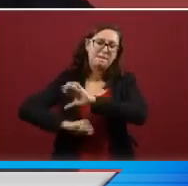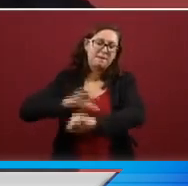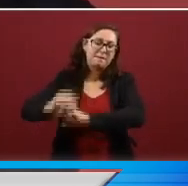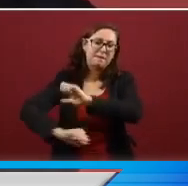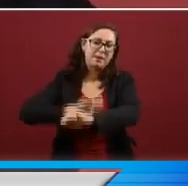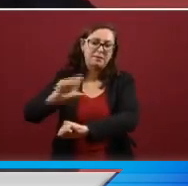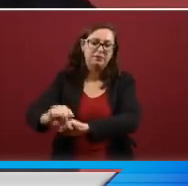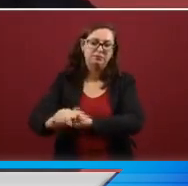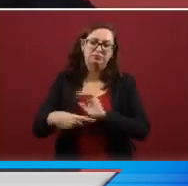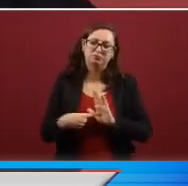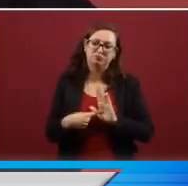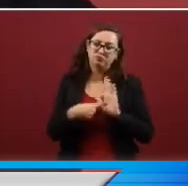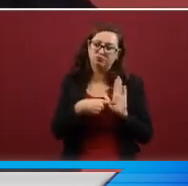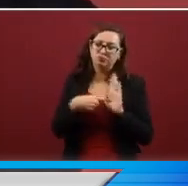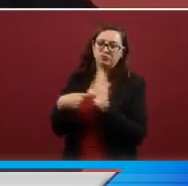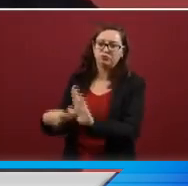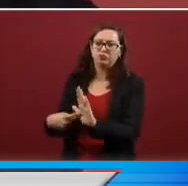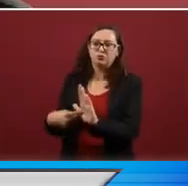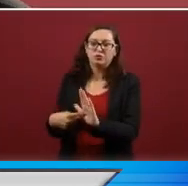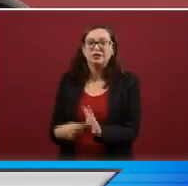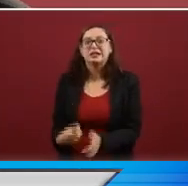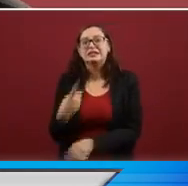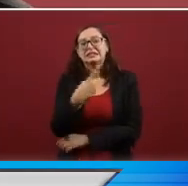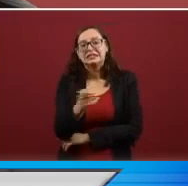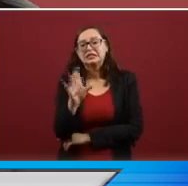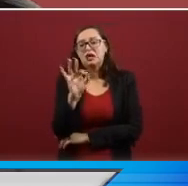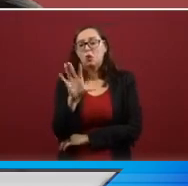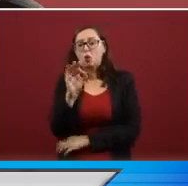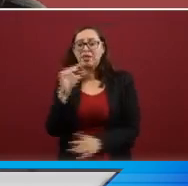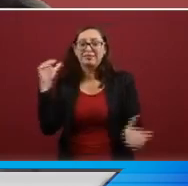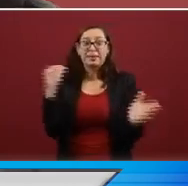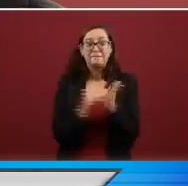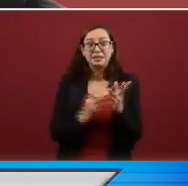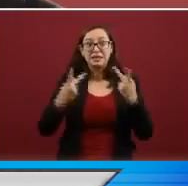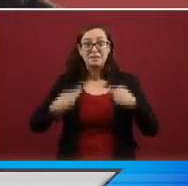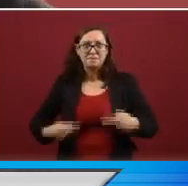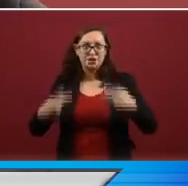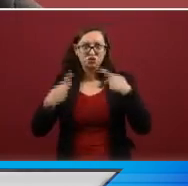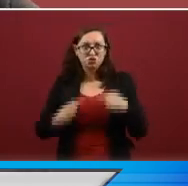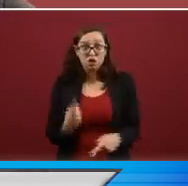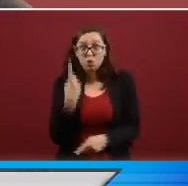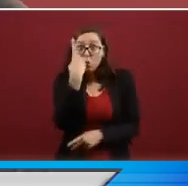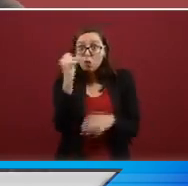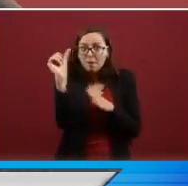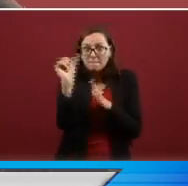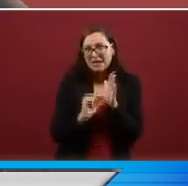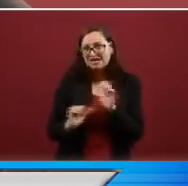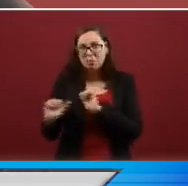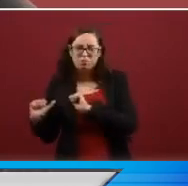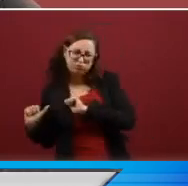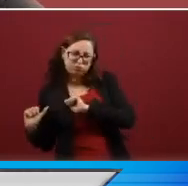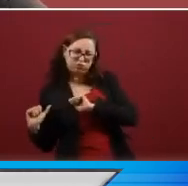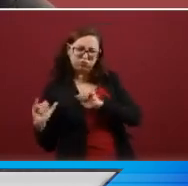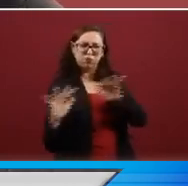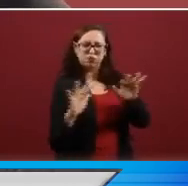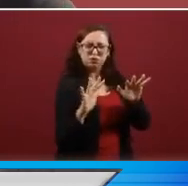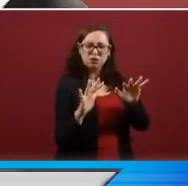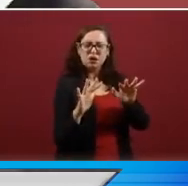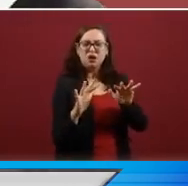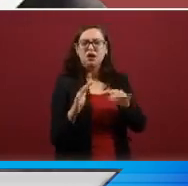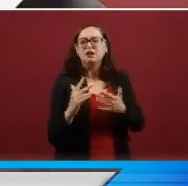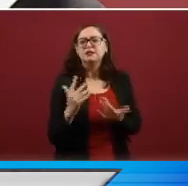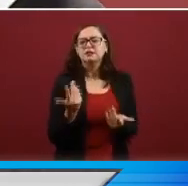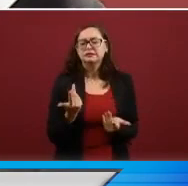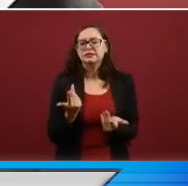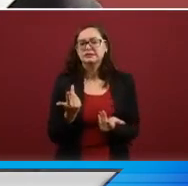personas sin registro y que terminen su proceso de asilo. De no tener un decremento en el flujo migratorio durante 45 días con estas medidas, entonces se